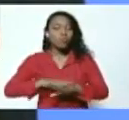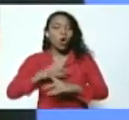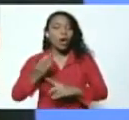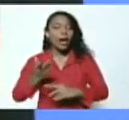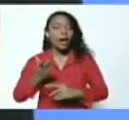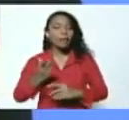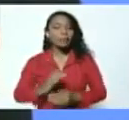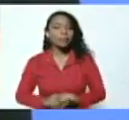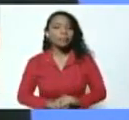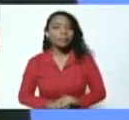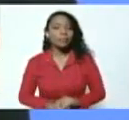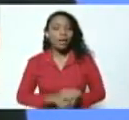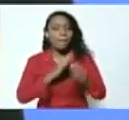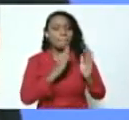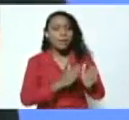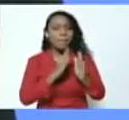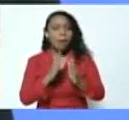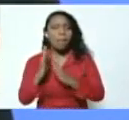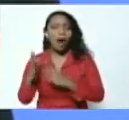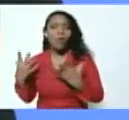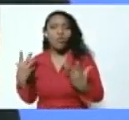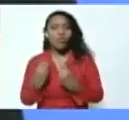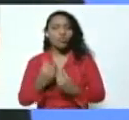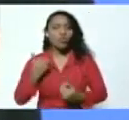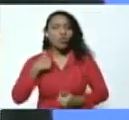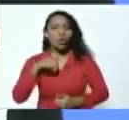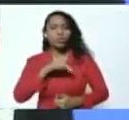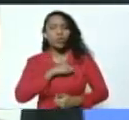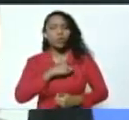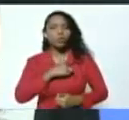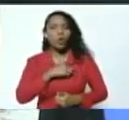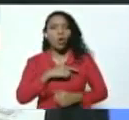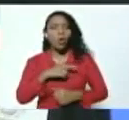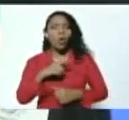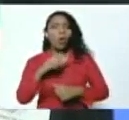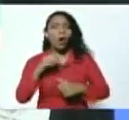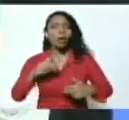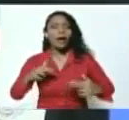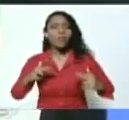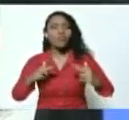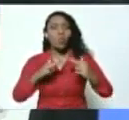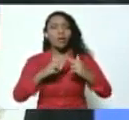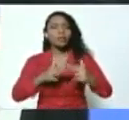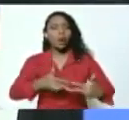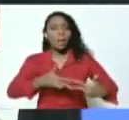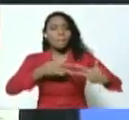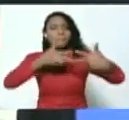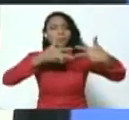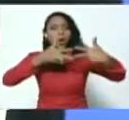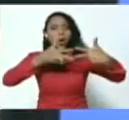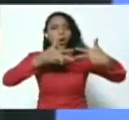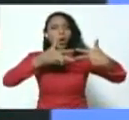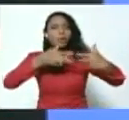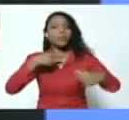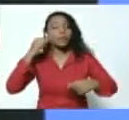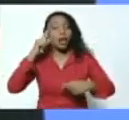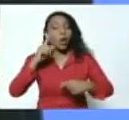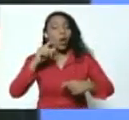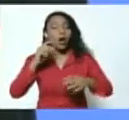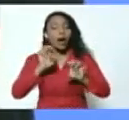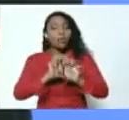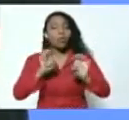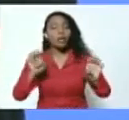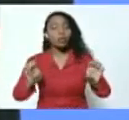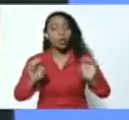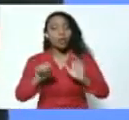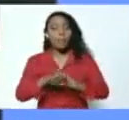estaba organizando junto con nosotros un encuentro virtual de los educadores y las educadoras